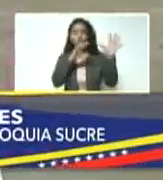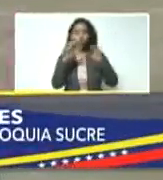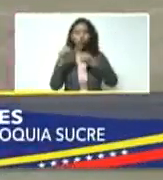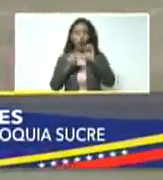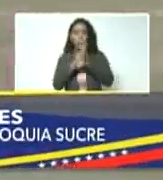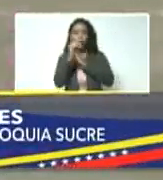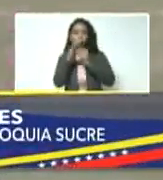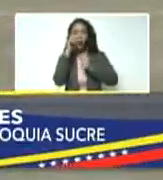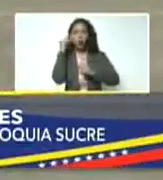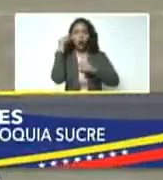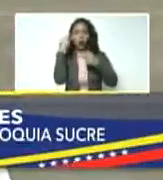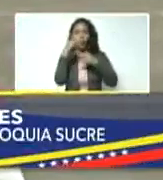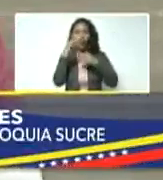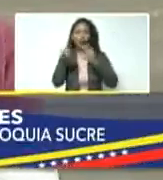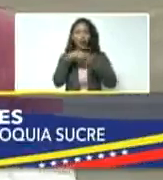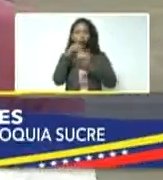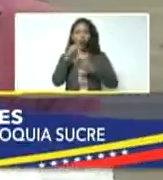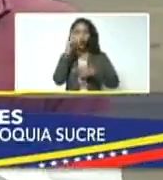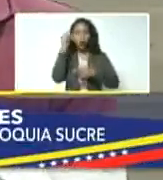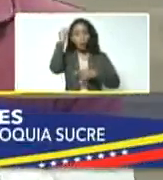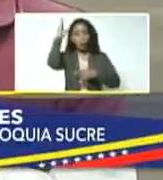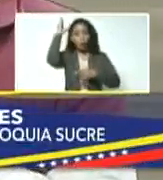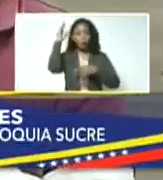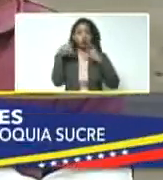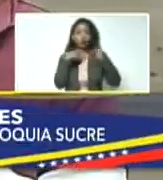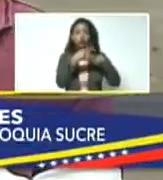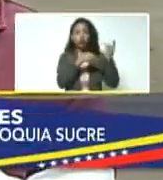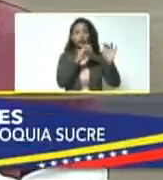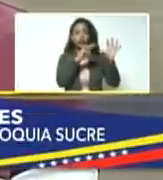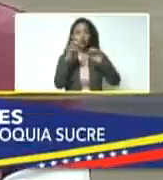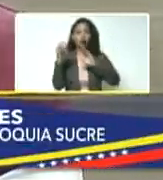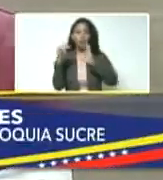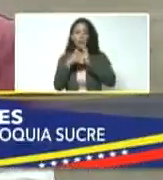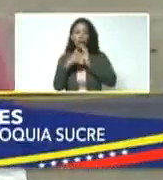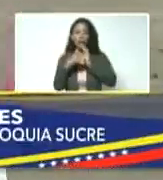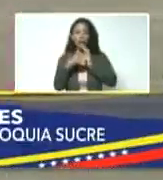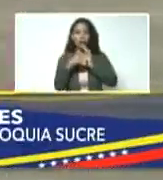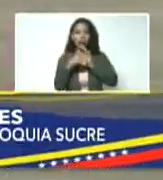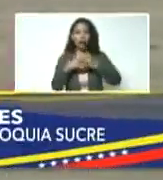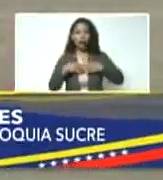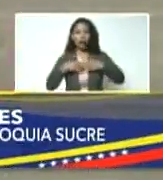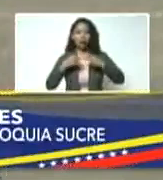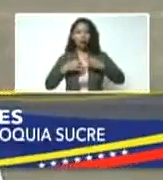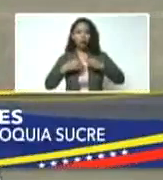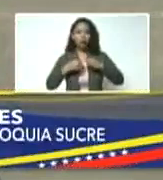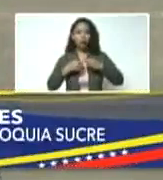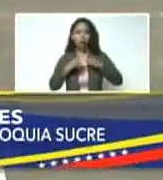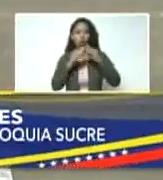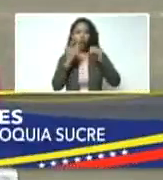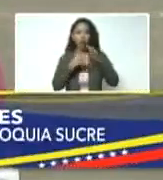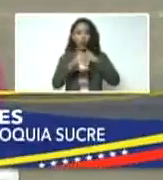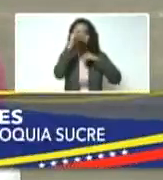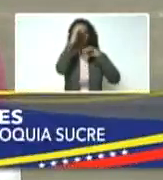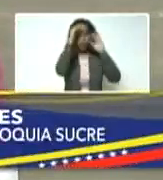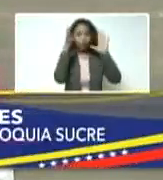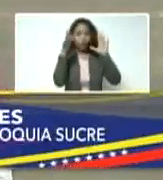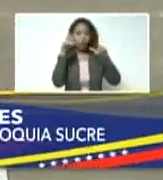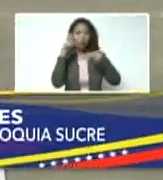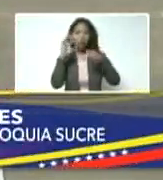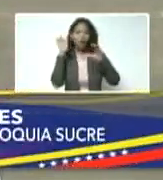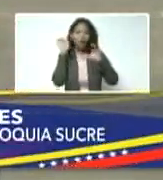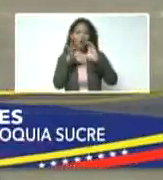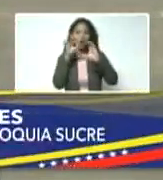emprendedores a nivel nacional, con una capacidad de producción de 700.000 piezas, y todos los vamos a estar atendiendo desde el